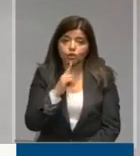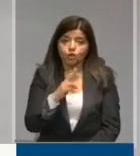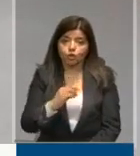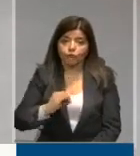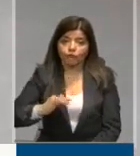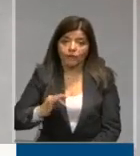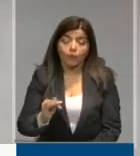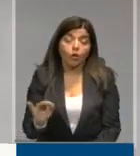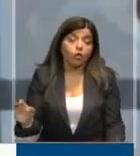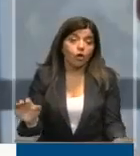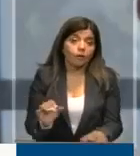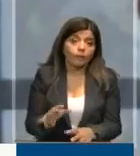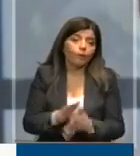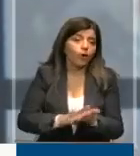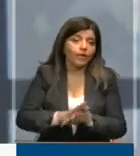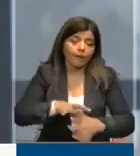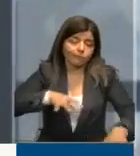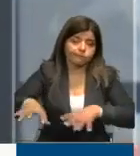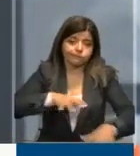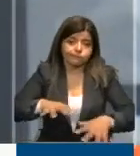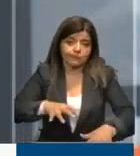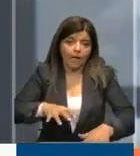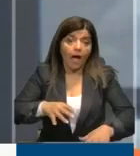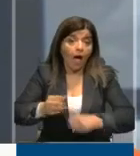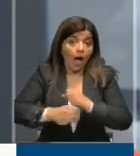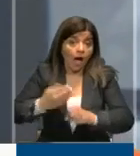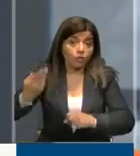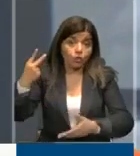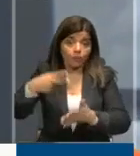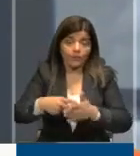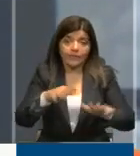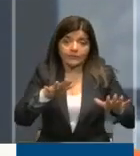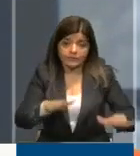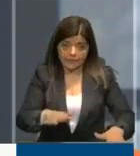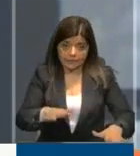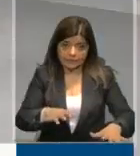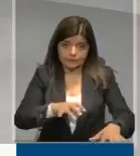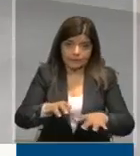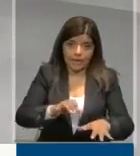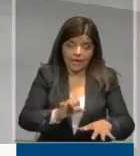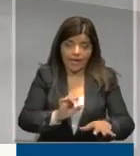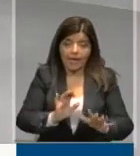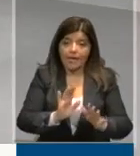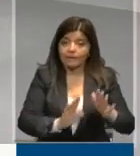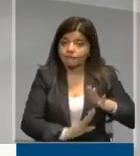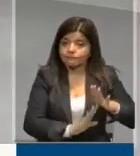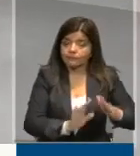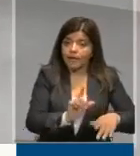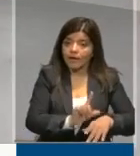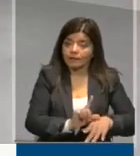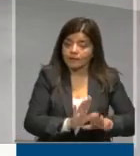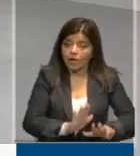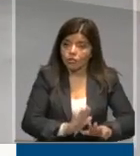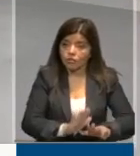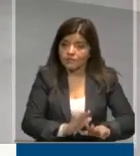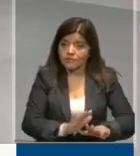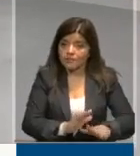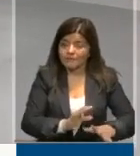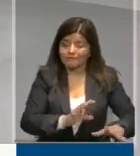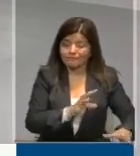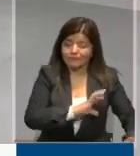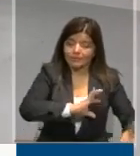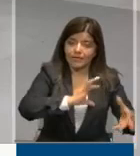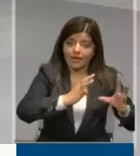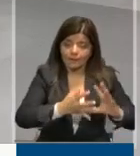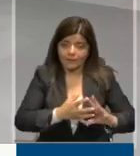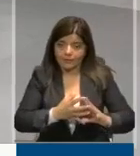Por ejemplo, el terremoto del año 2010, ahí se decretó ese estado. Después, el estado de emergencia, que es el que lleva vigente, recordemos,